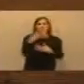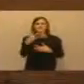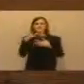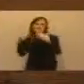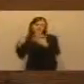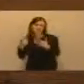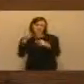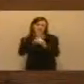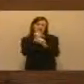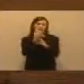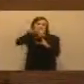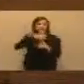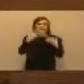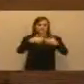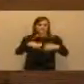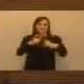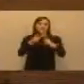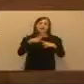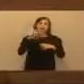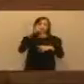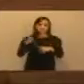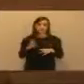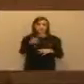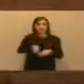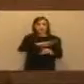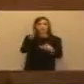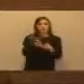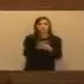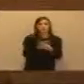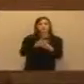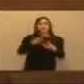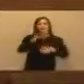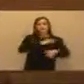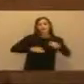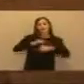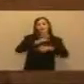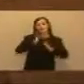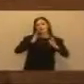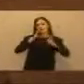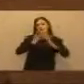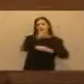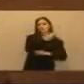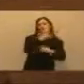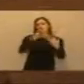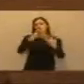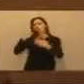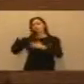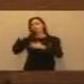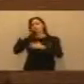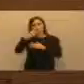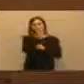fábrica de armas de Trubia, además de un expediente de regulación temporal que afectó a otros 213. Y todo ello